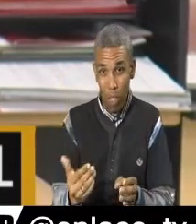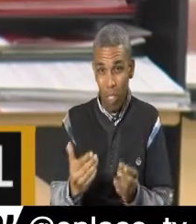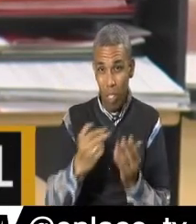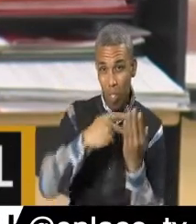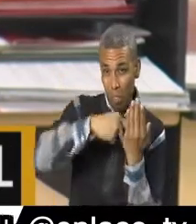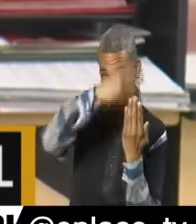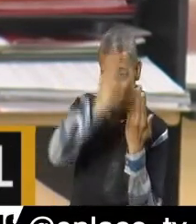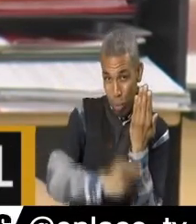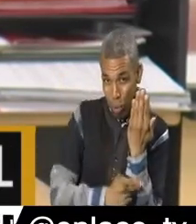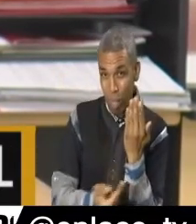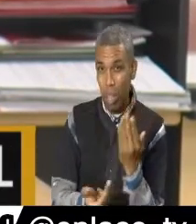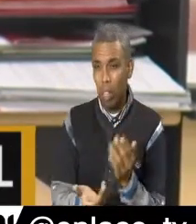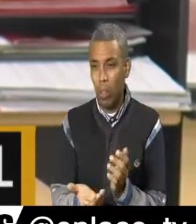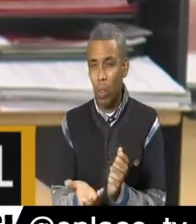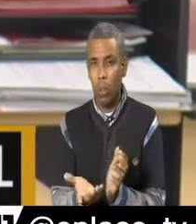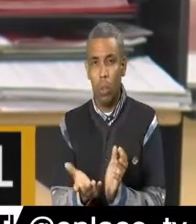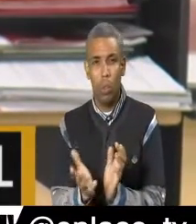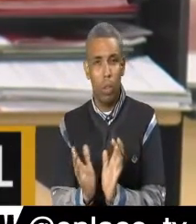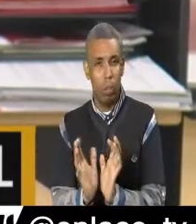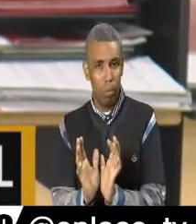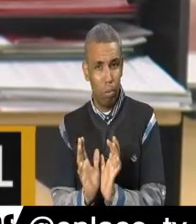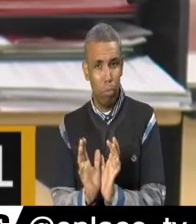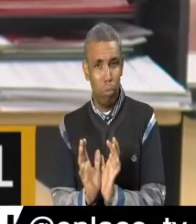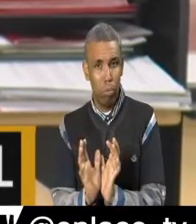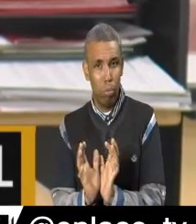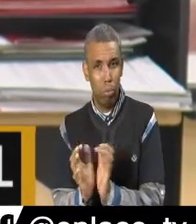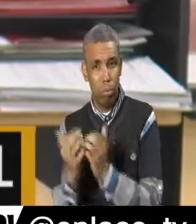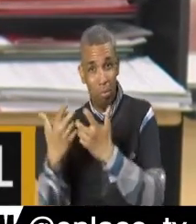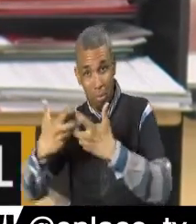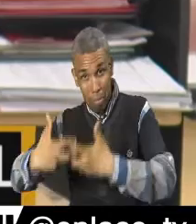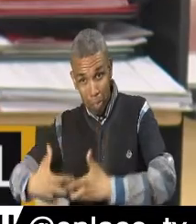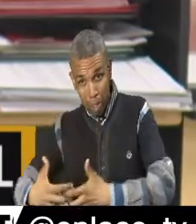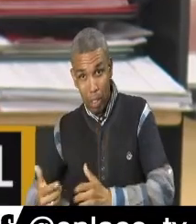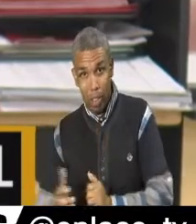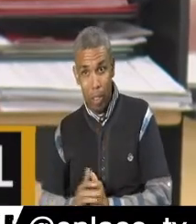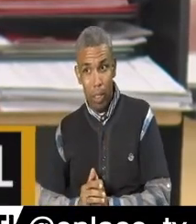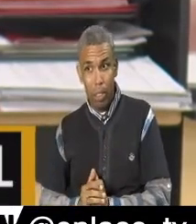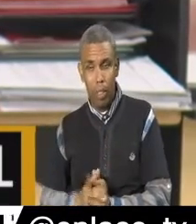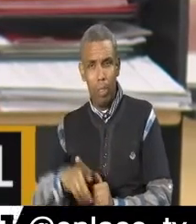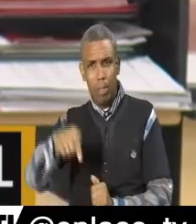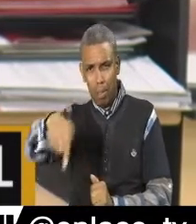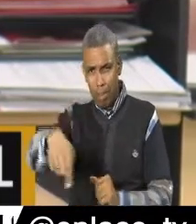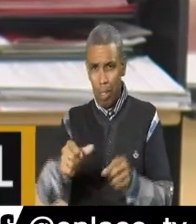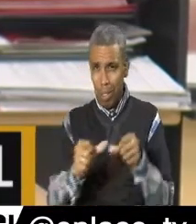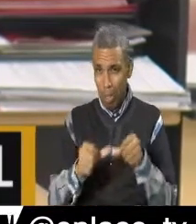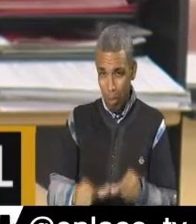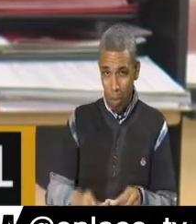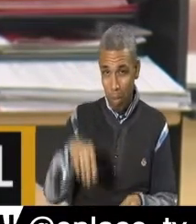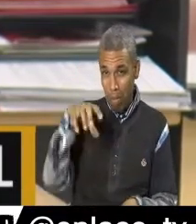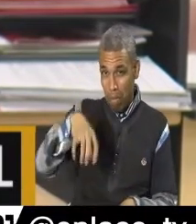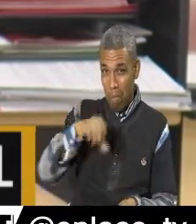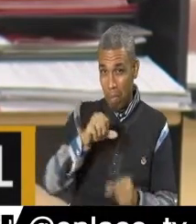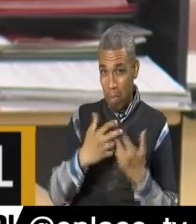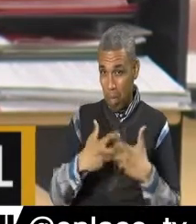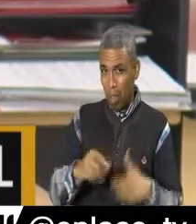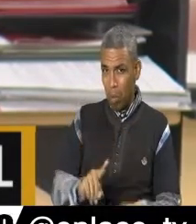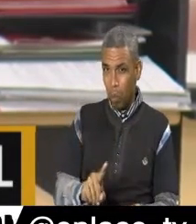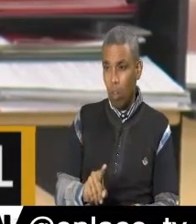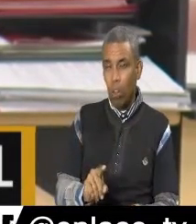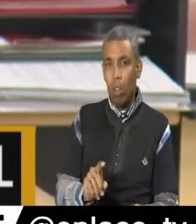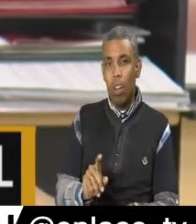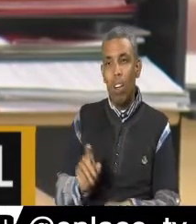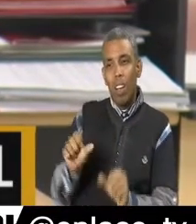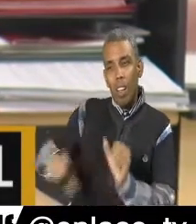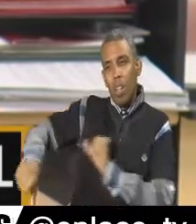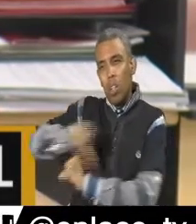manera formal las relaciones comerciales entre el contratista, que también es de fuera de la ciudad, para que no suceda lo mismo que ha pasado.